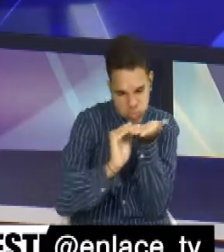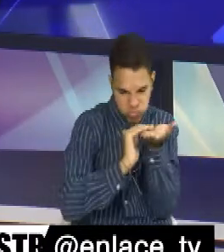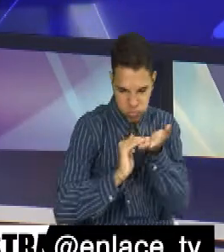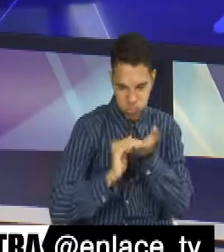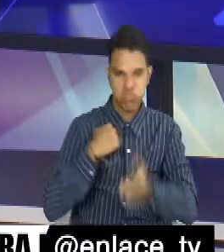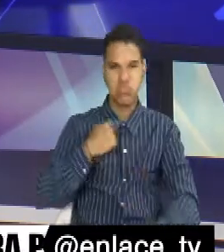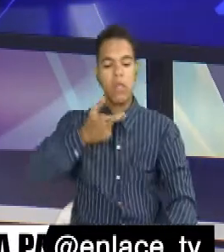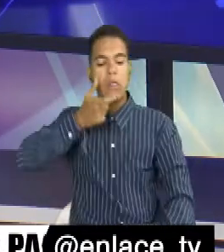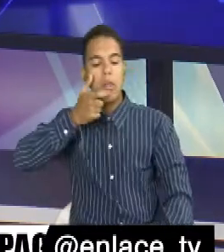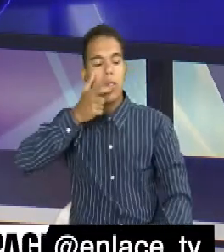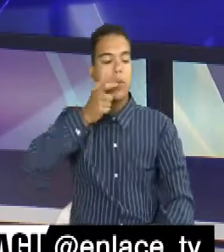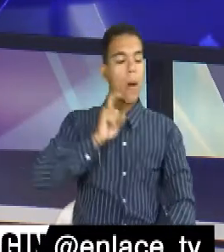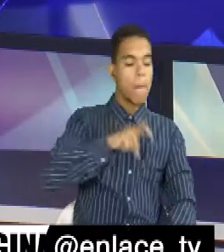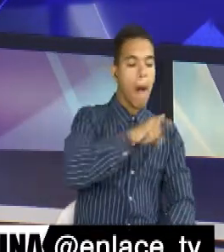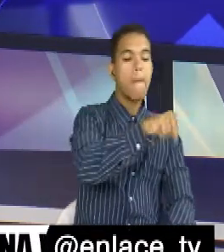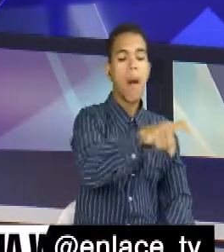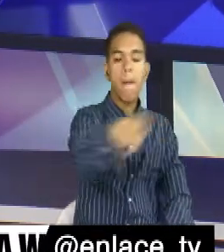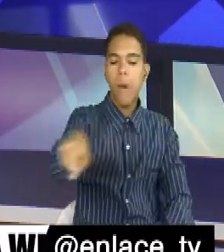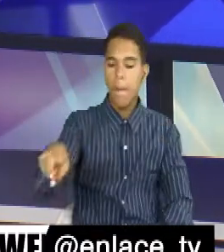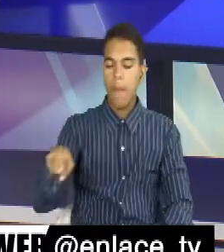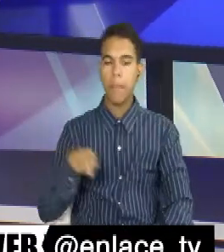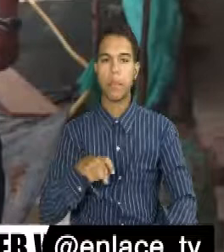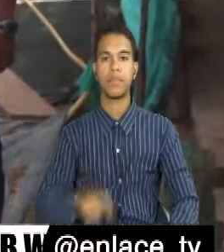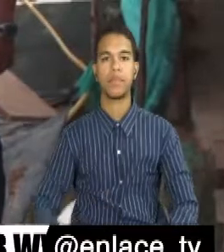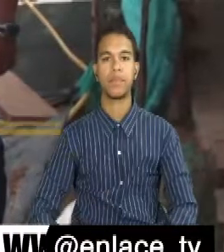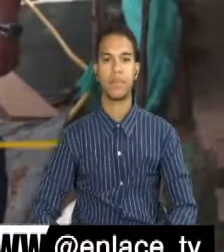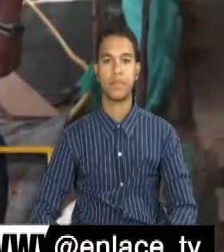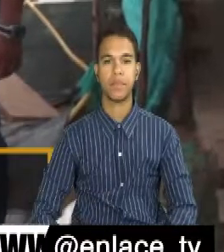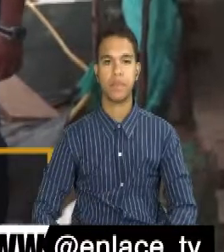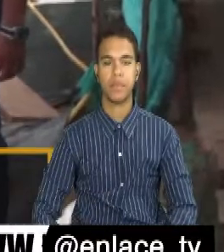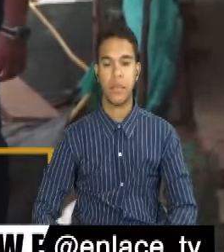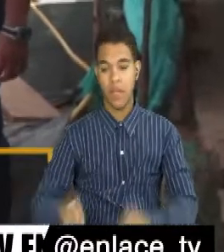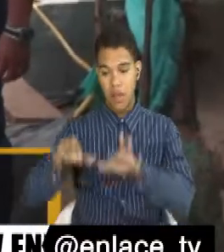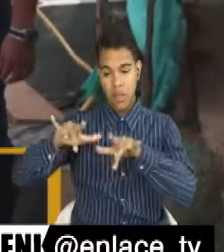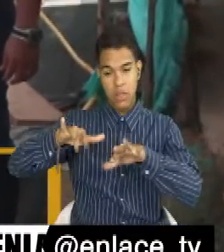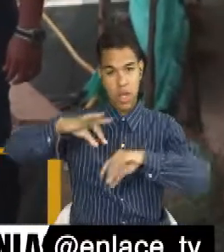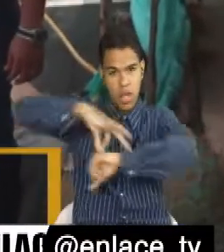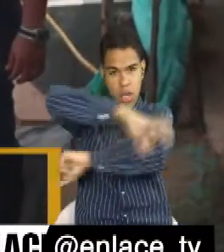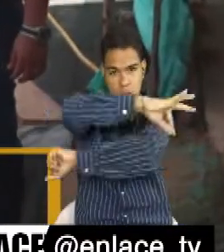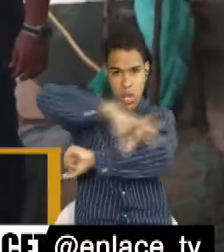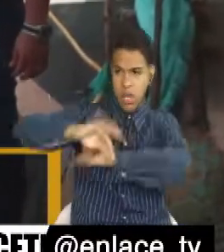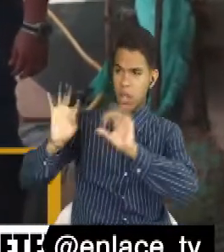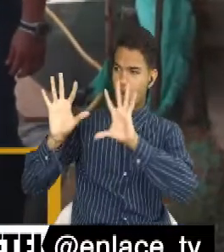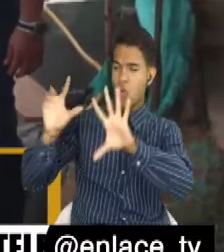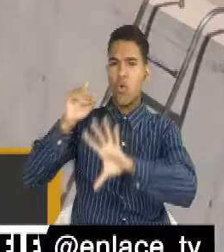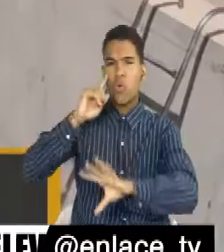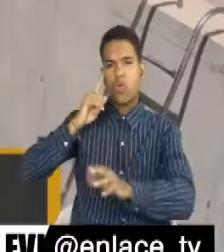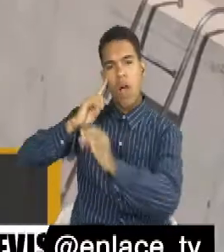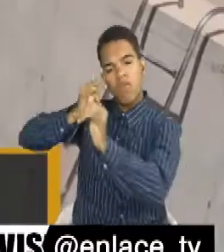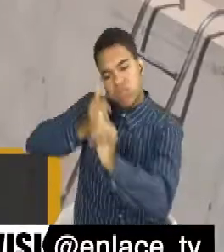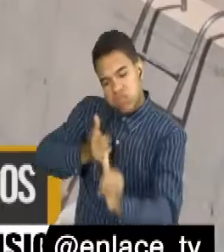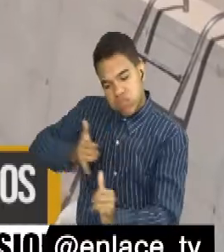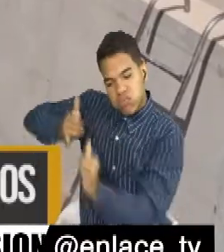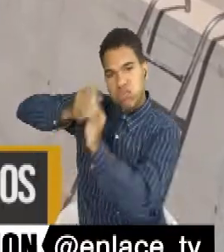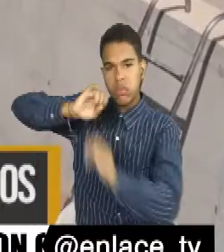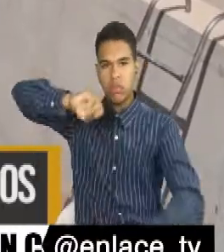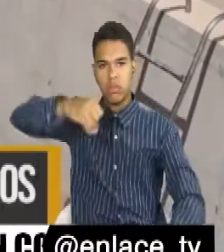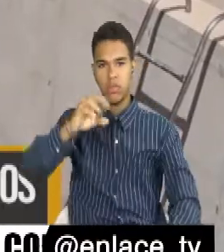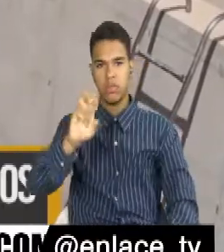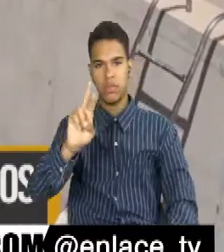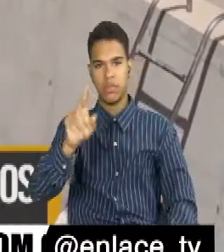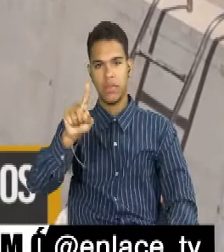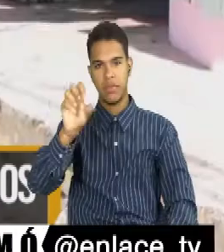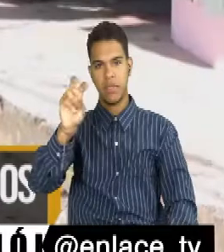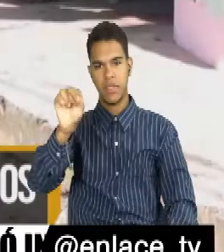en 5 sectores diferentes de la ciudad. La Secretaría de Infraestructura, en cabeza del ingeniero Gerson González, visitó los sectores que